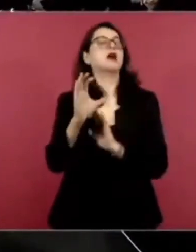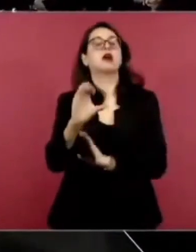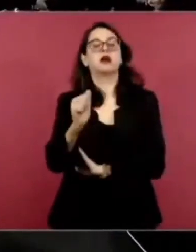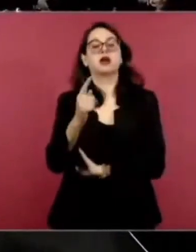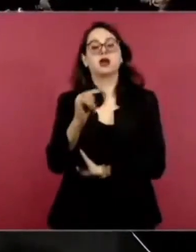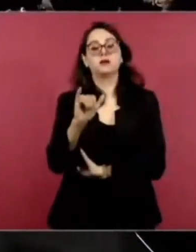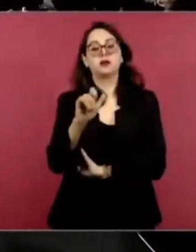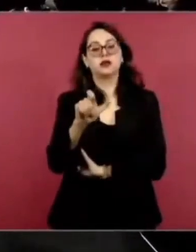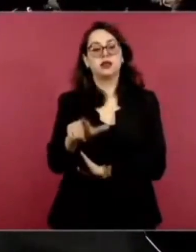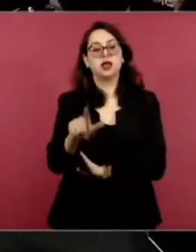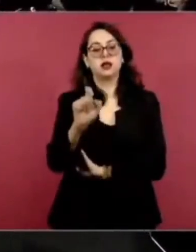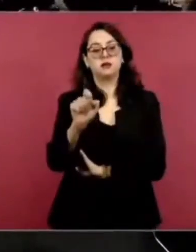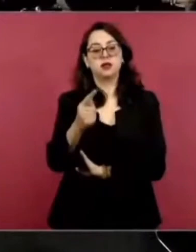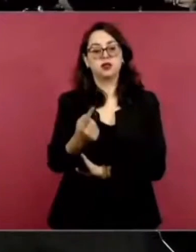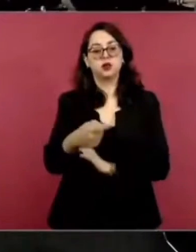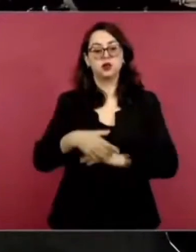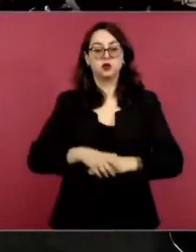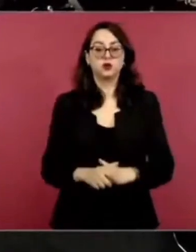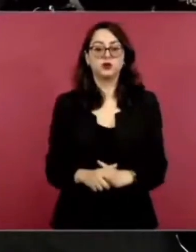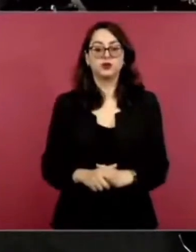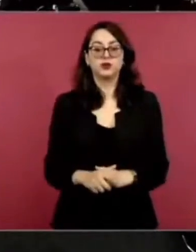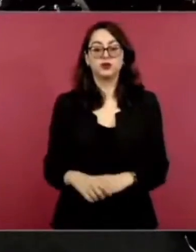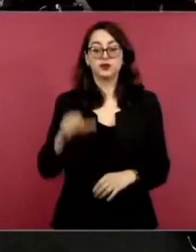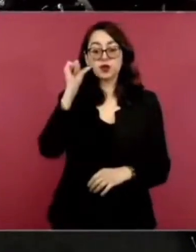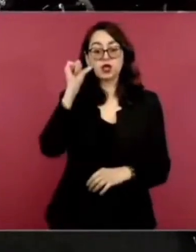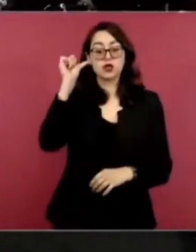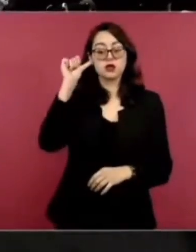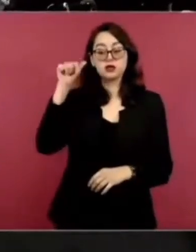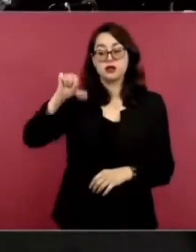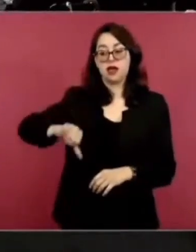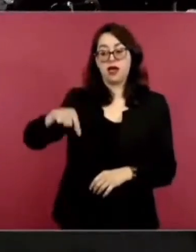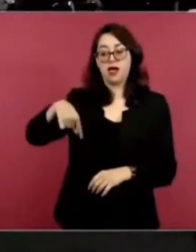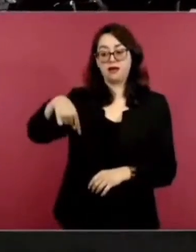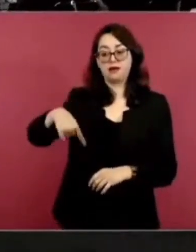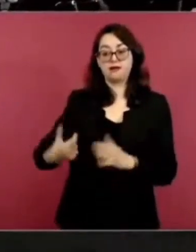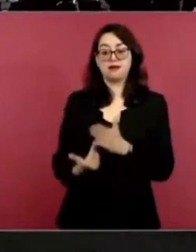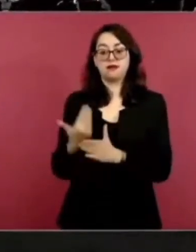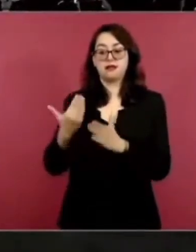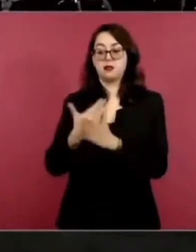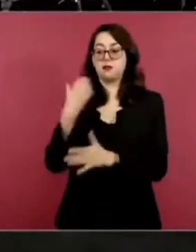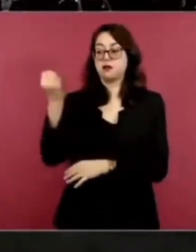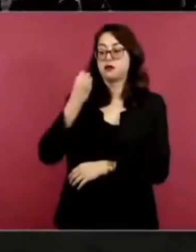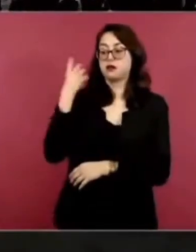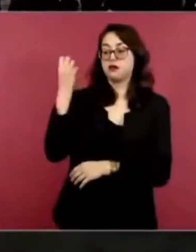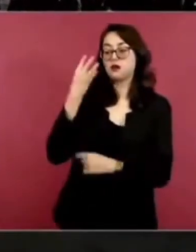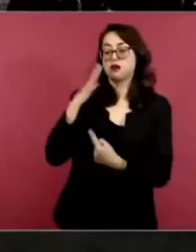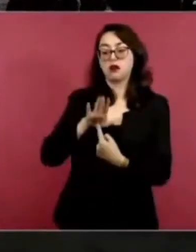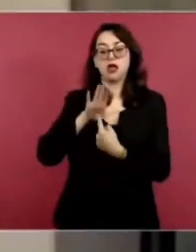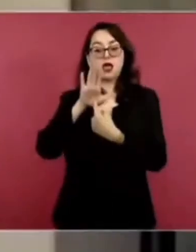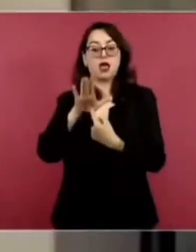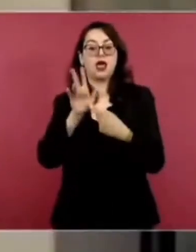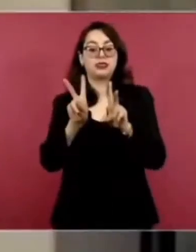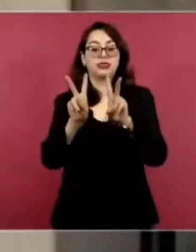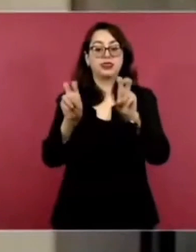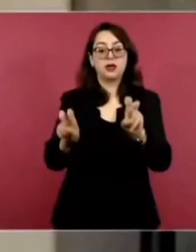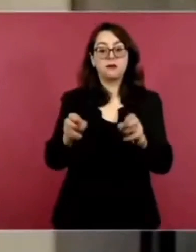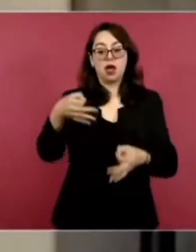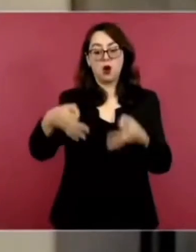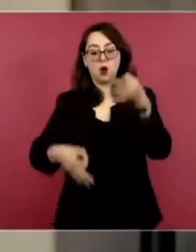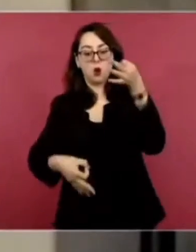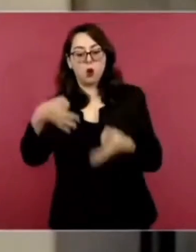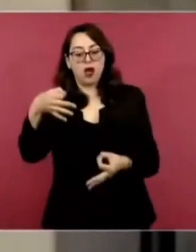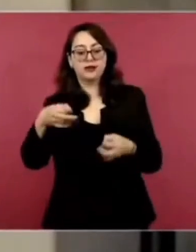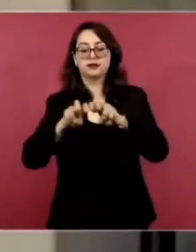se presentaron en la conferencia matutina los casos de varios jueces y magistrados que han